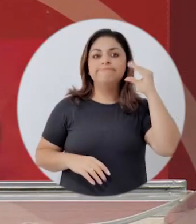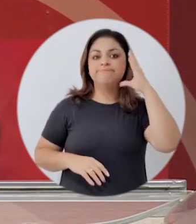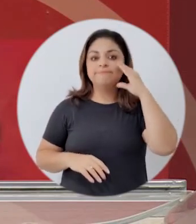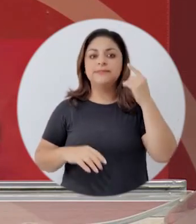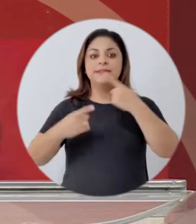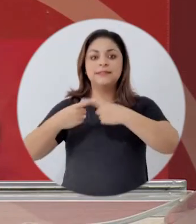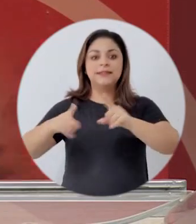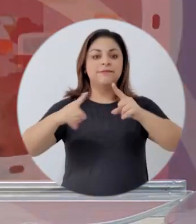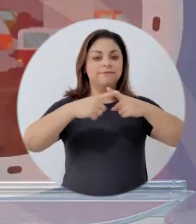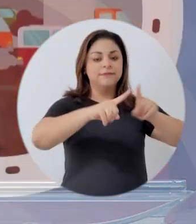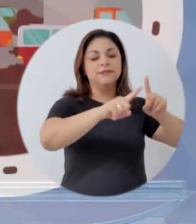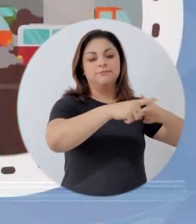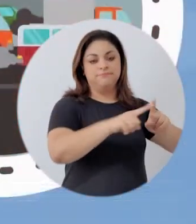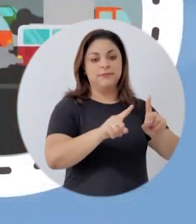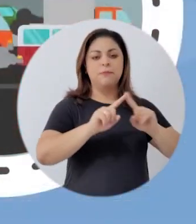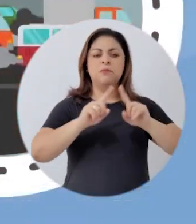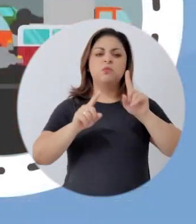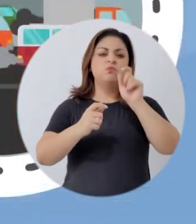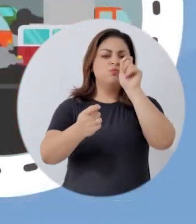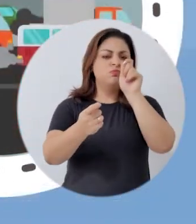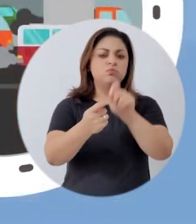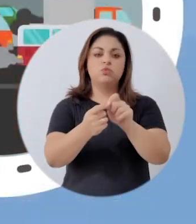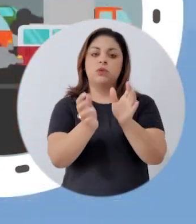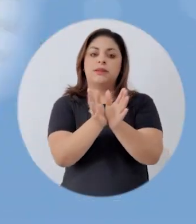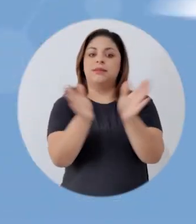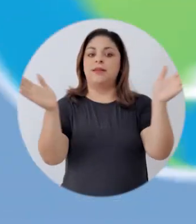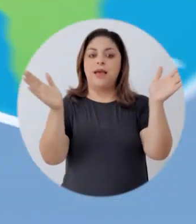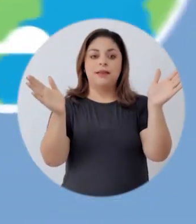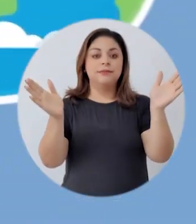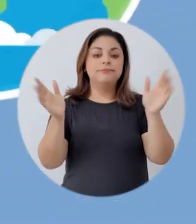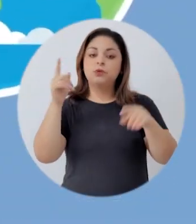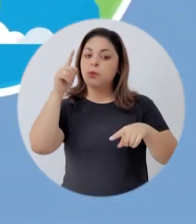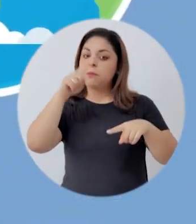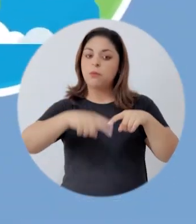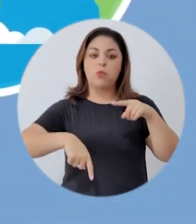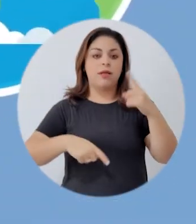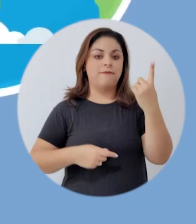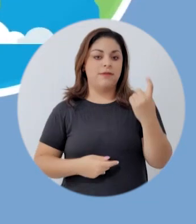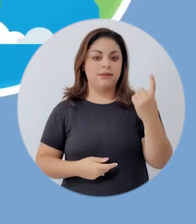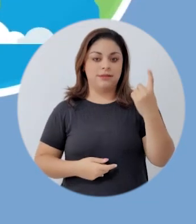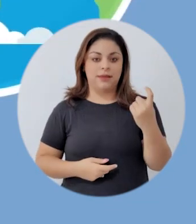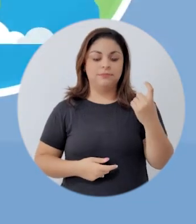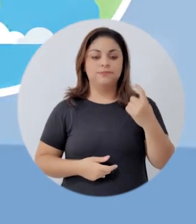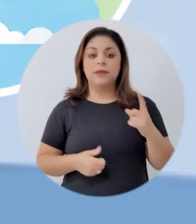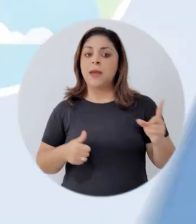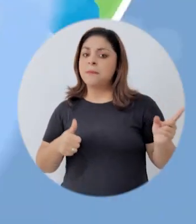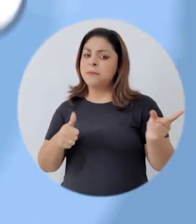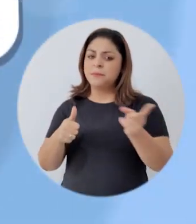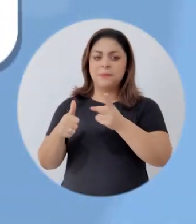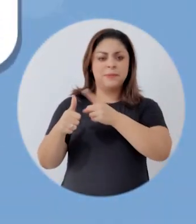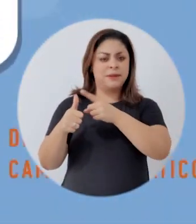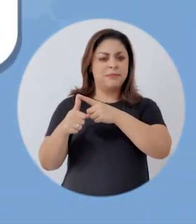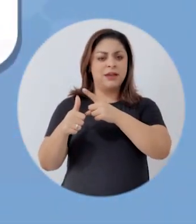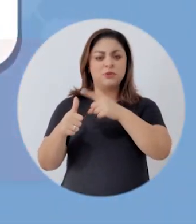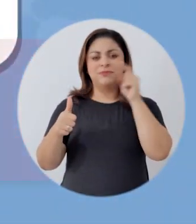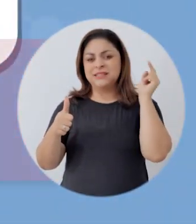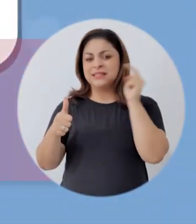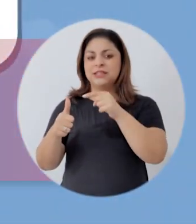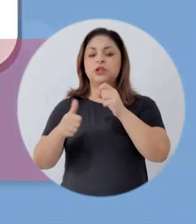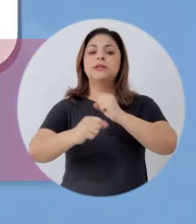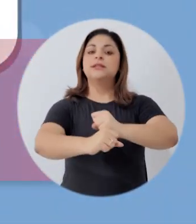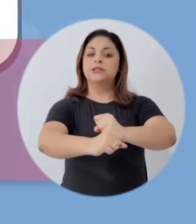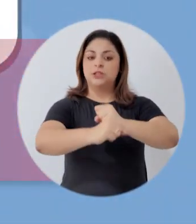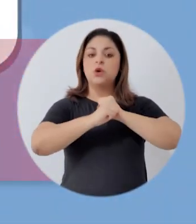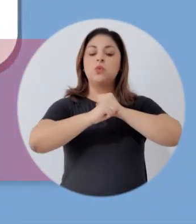diferentes caminos, pero hay algunos puntos macro que definitivamente no pueden faltar. El primero, y creo que es el que va